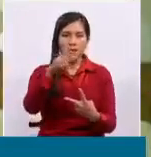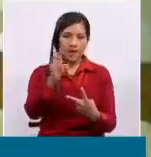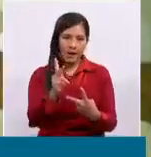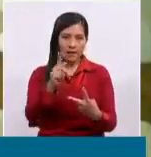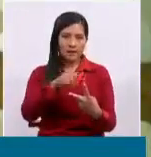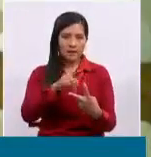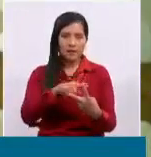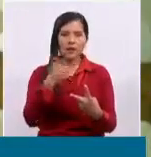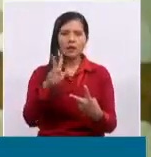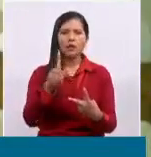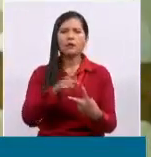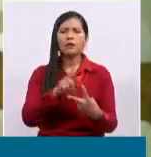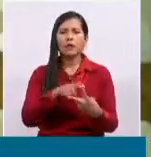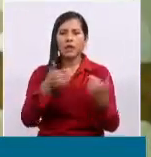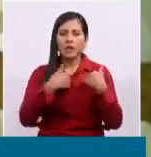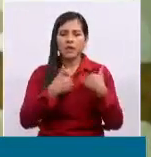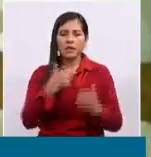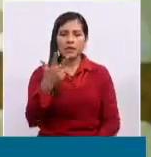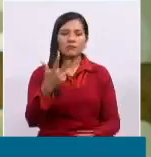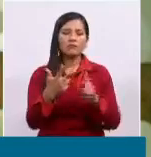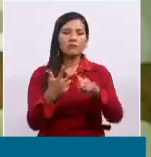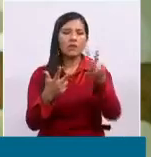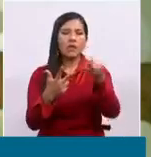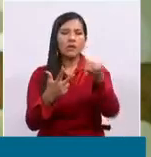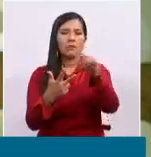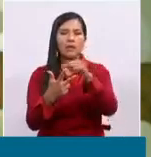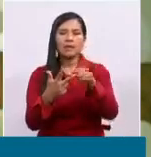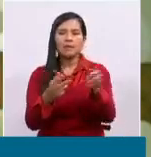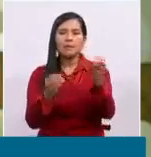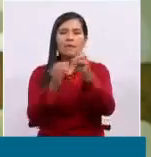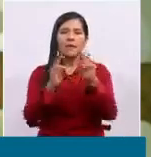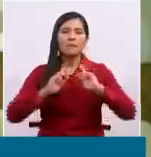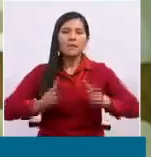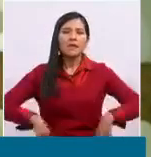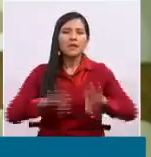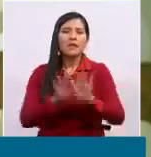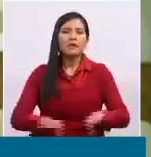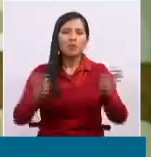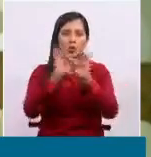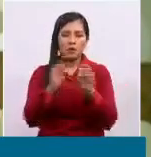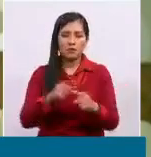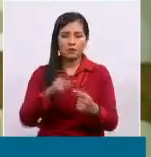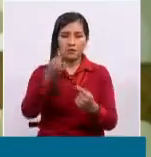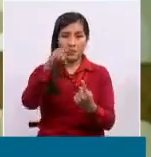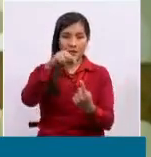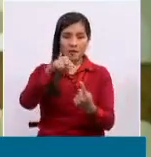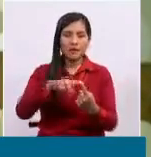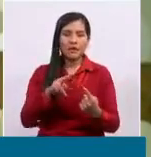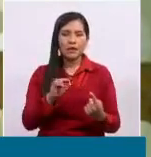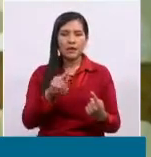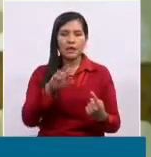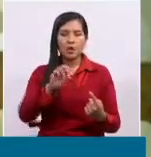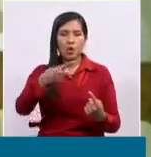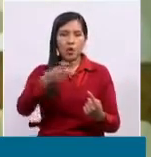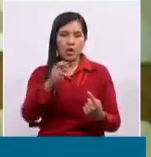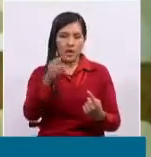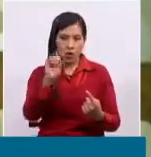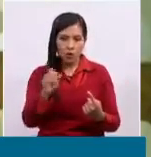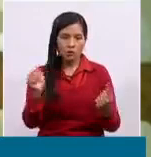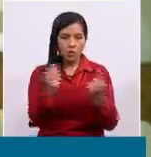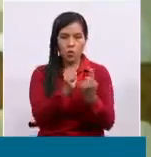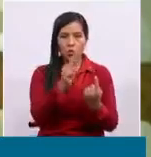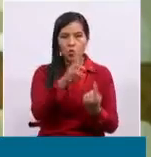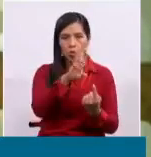cuales cabalmente tienen los tres principales macronutrientes, como ser el nitrógeno, que lo vamos a obtener a través de la urea de la